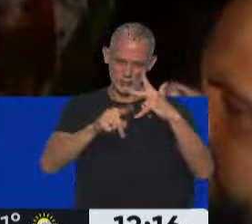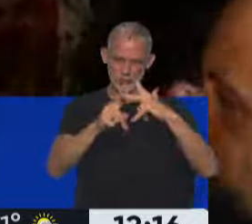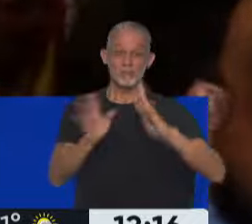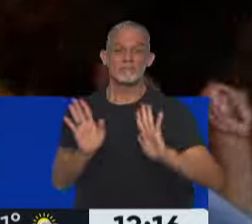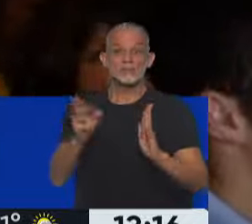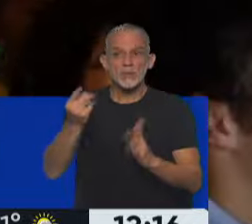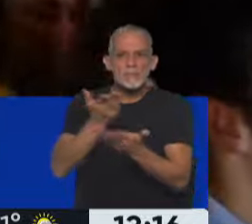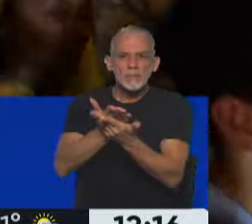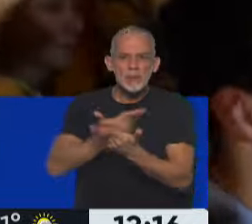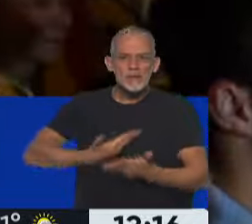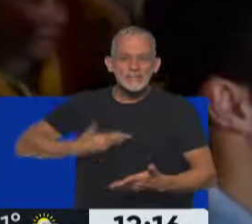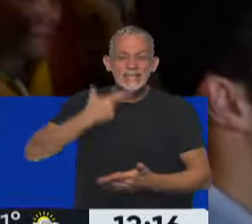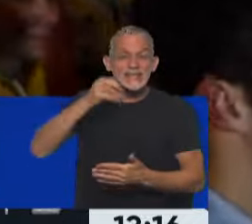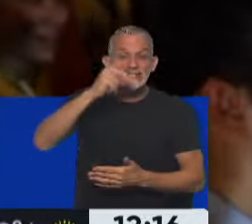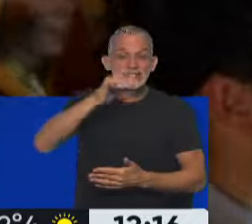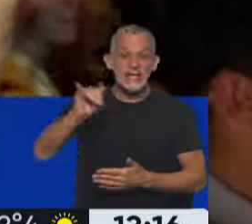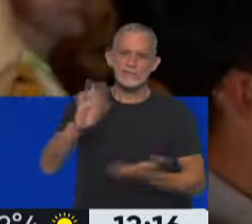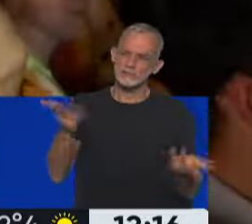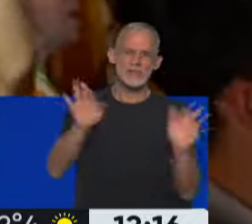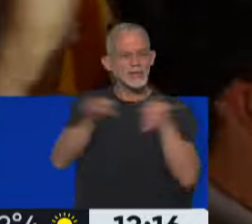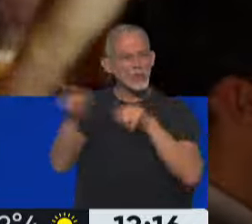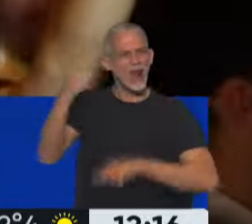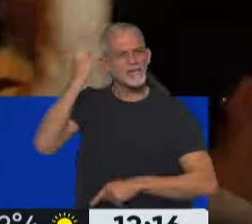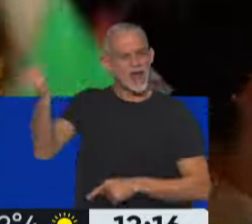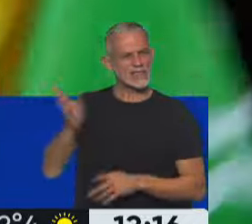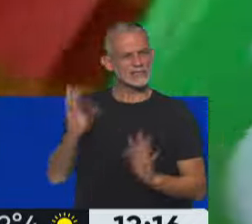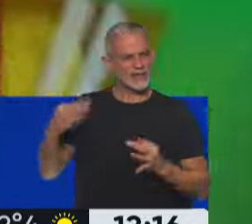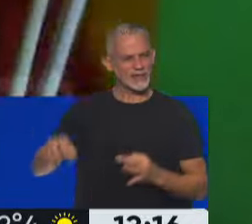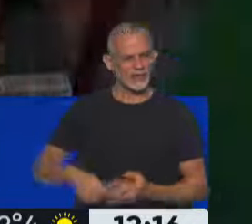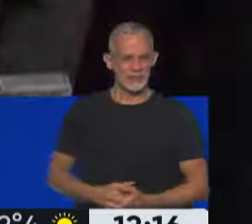al presidente Pedro Sánchez que imite a su par francés.